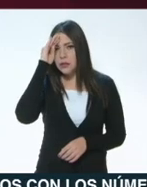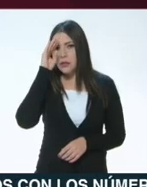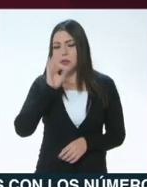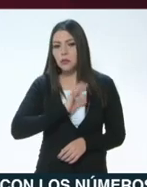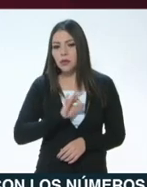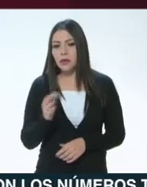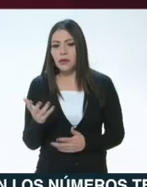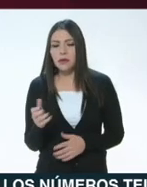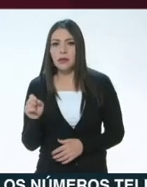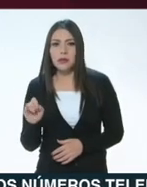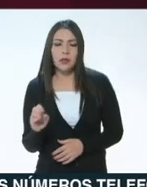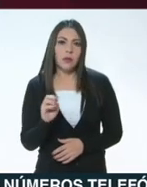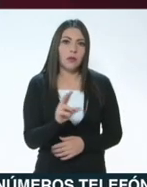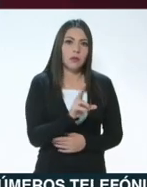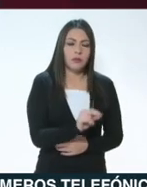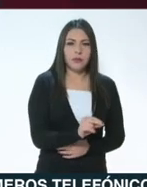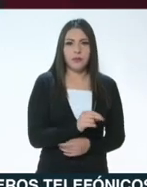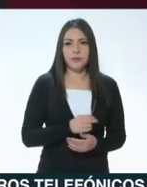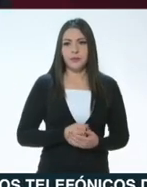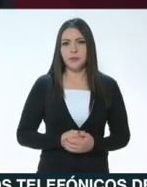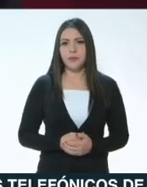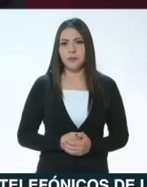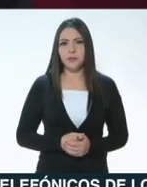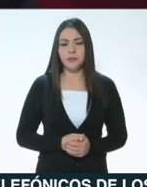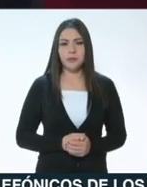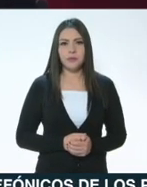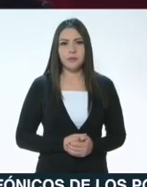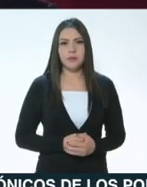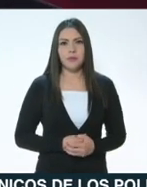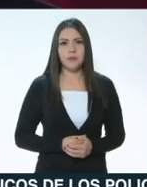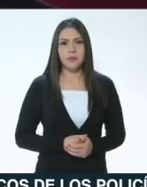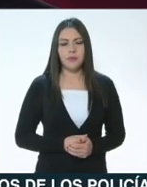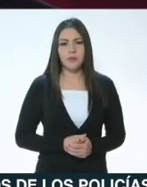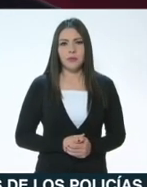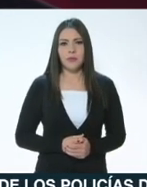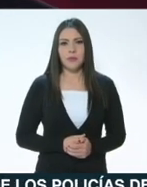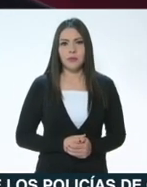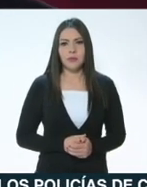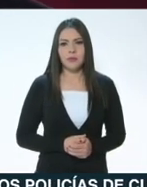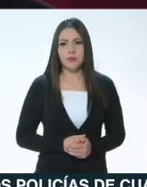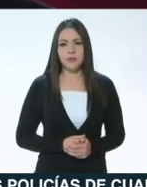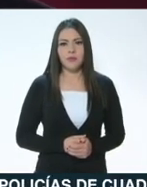para la reconciliación.